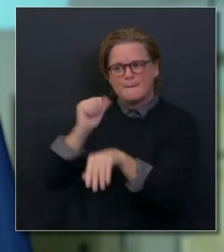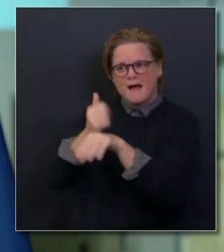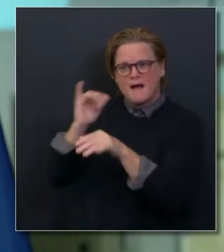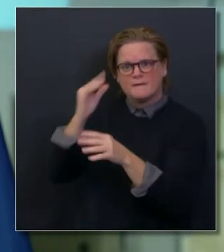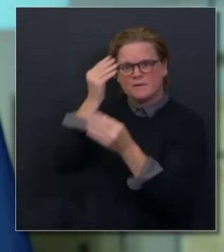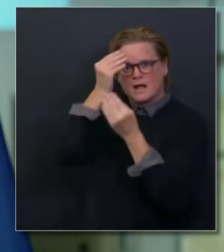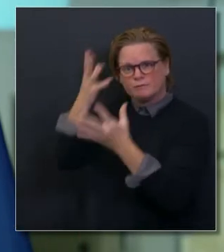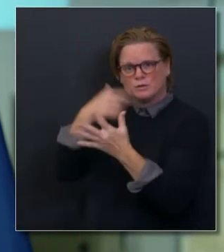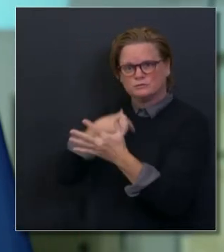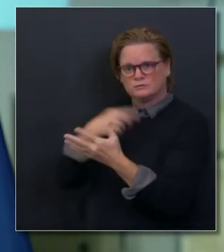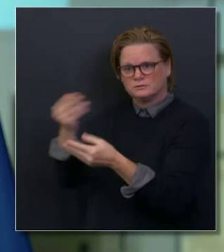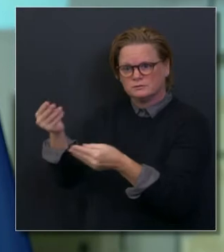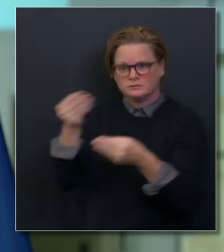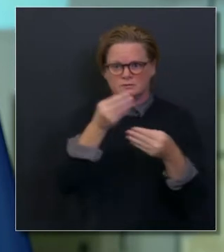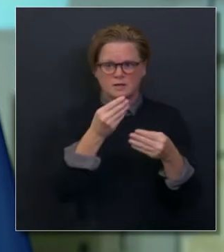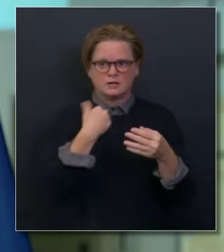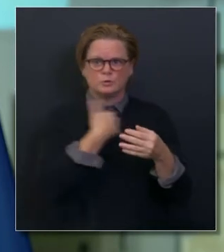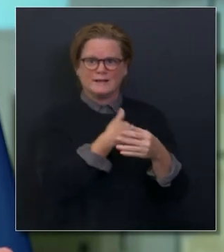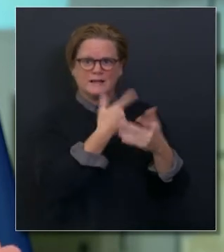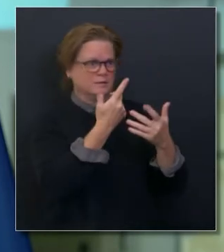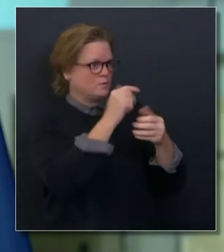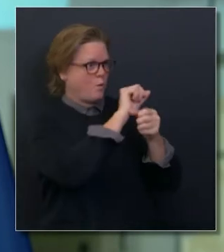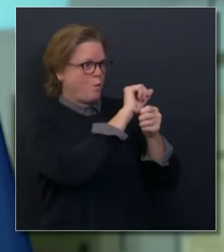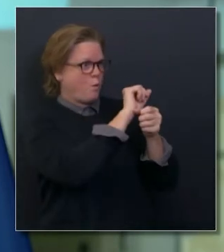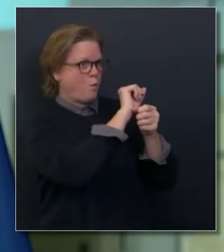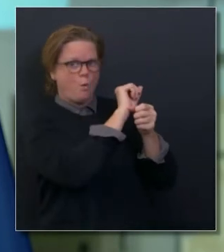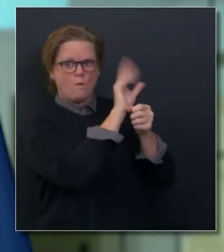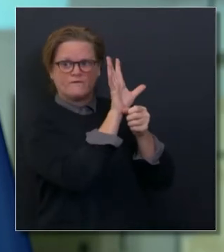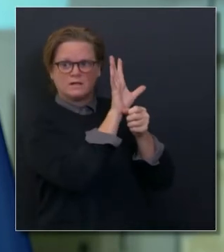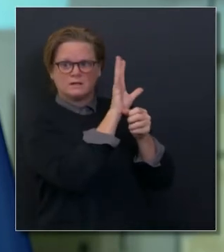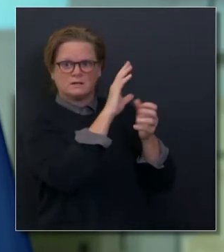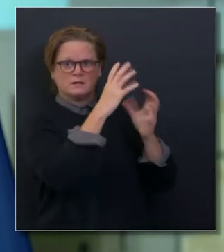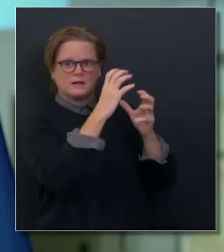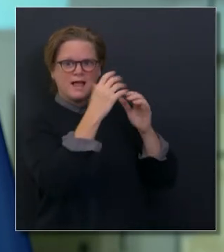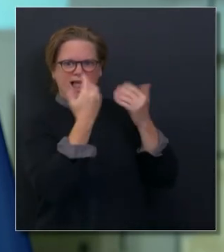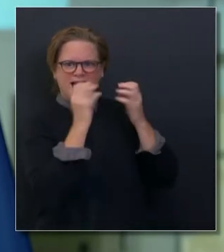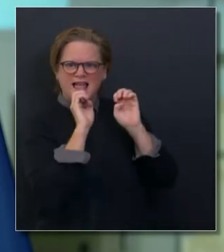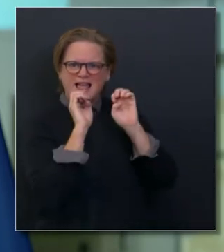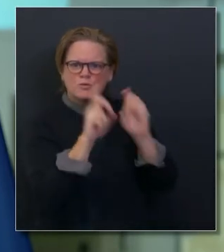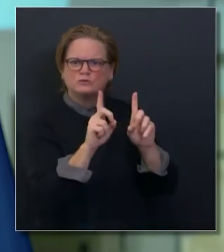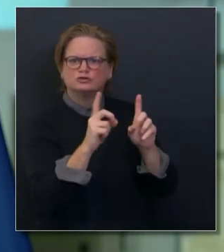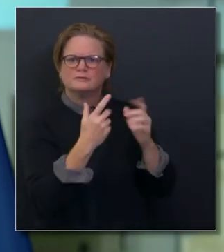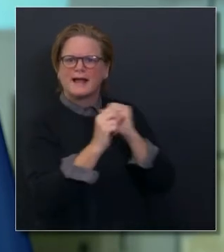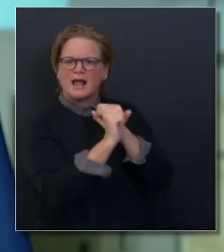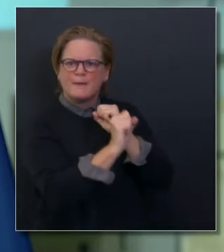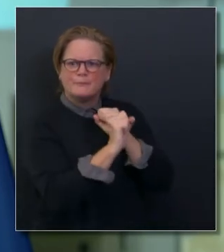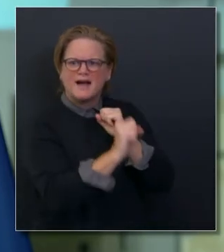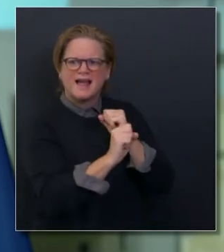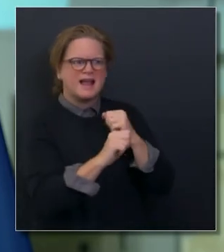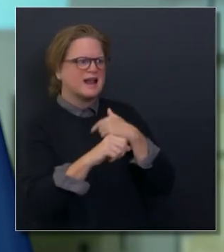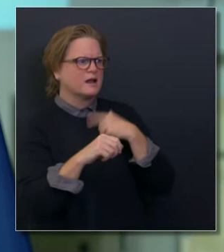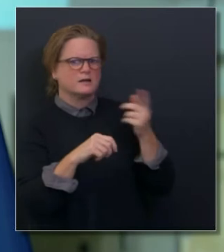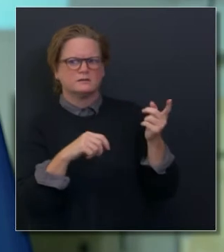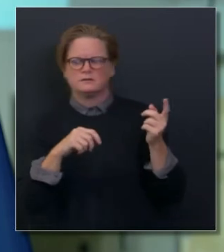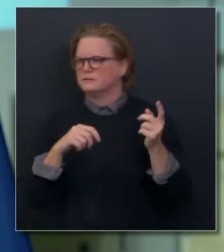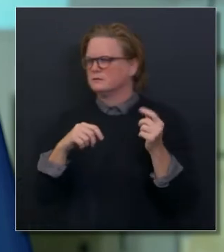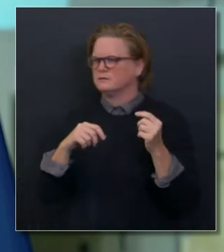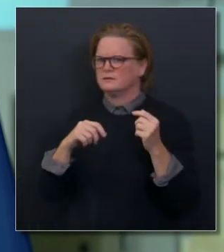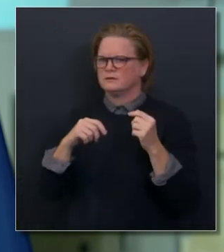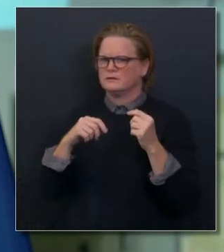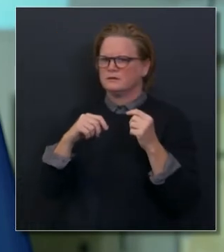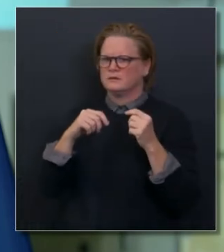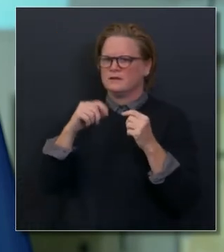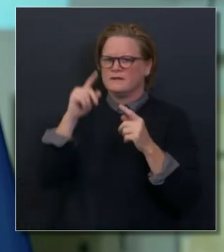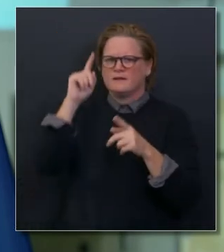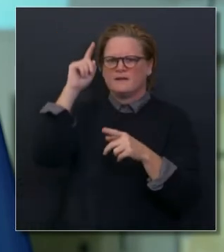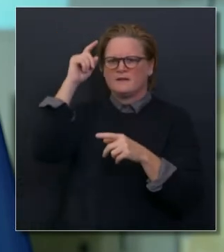las conversaciones que provienen de la Casa Blanca y todas las acciones muy intencionales que fueron rechazadas